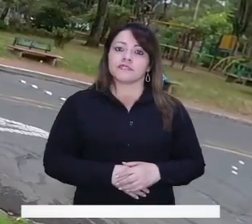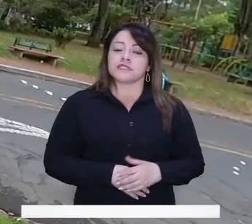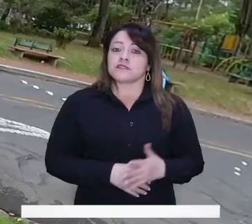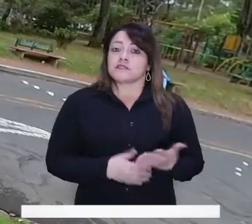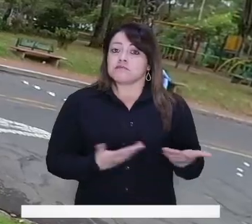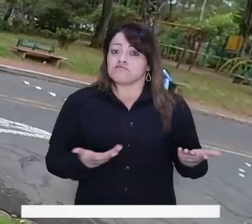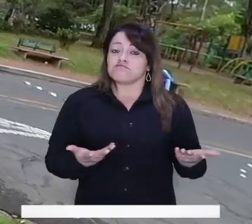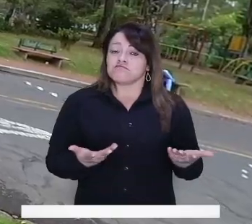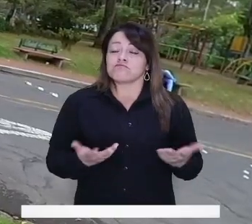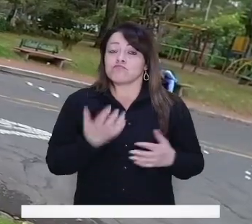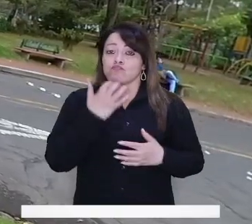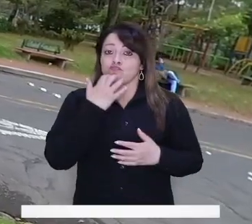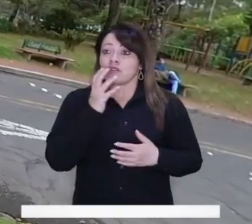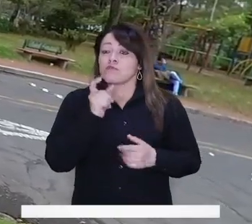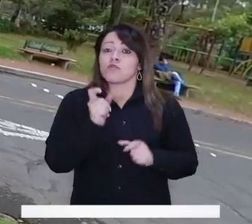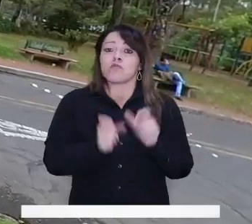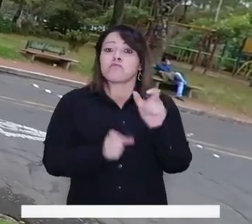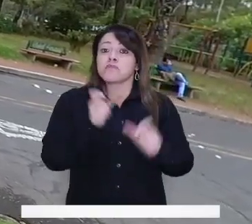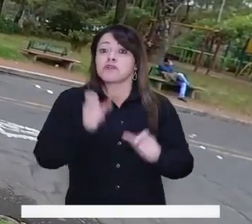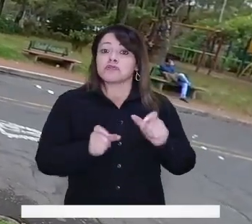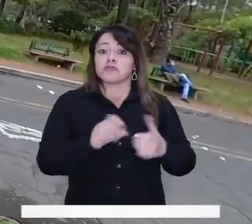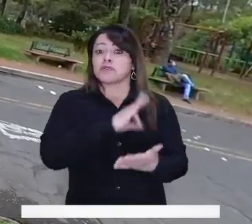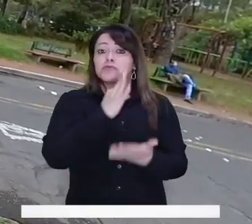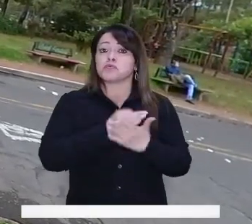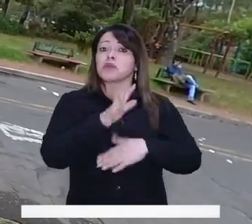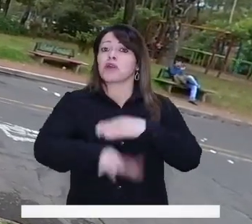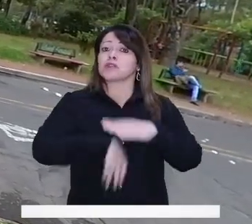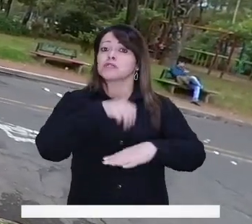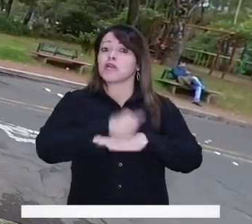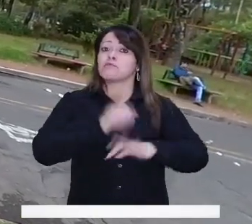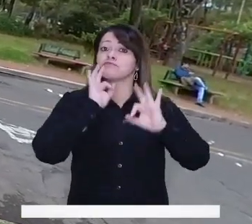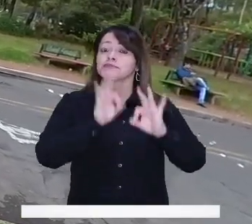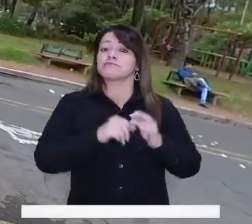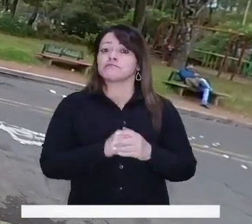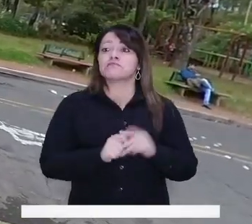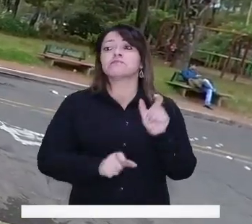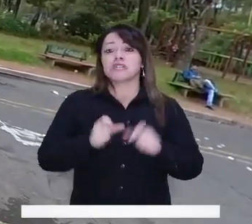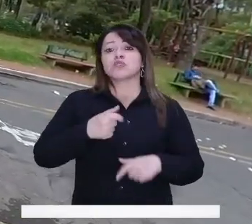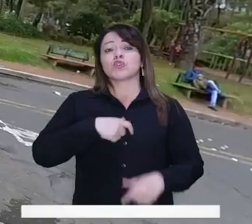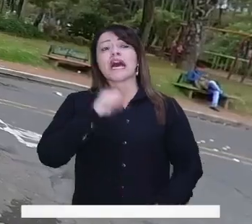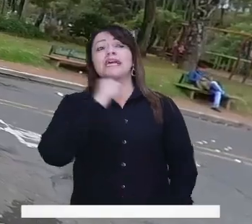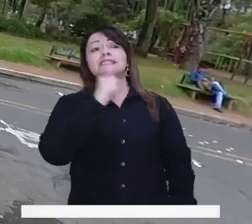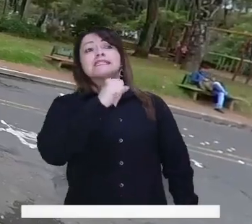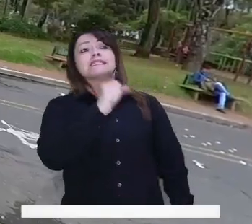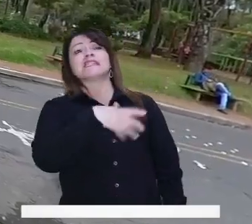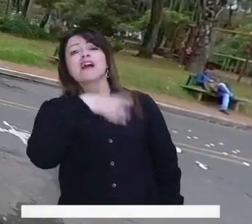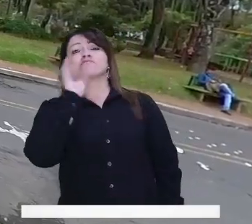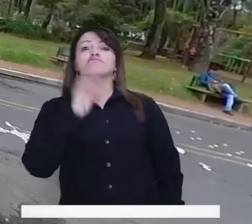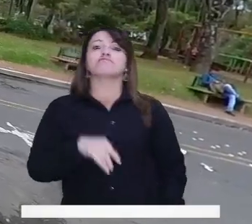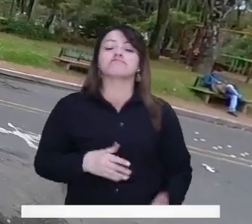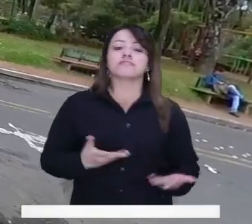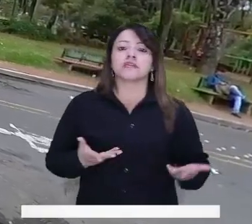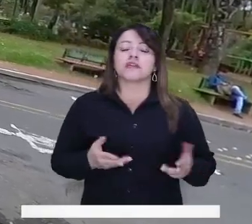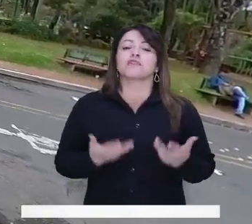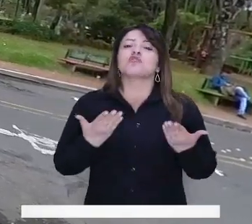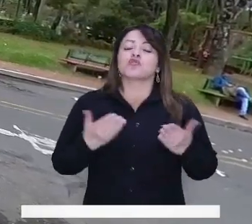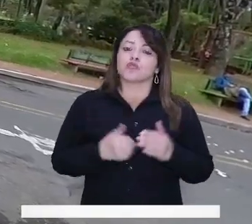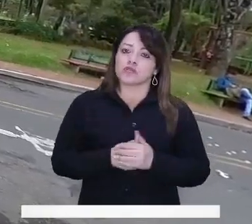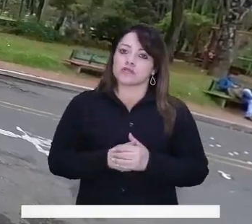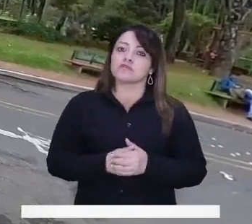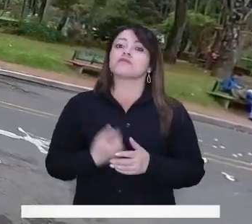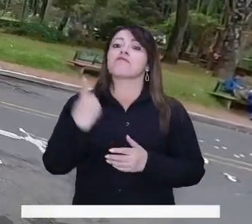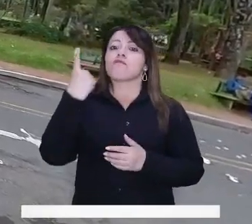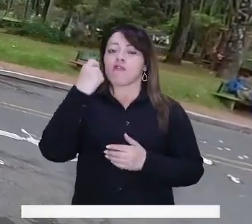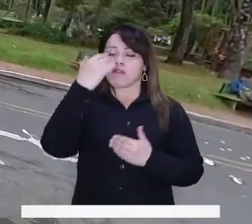los residuos y te sorprenderás de que casi nadie lo hace. Aunque existe el conocimiento de los beneficios, no